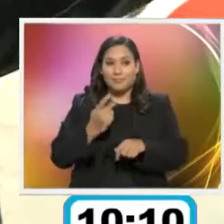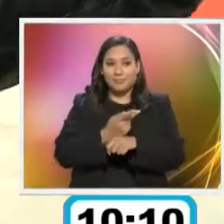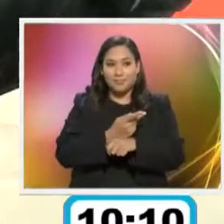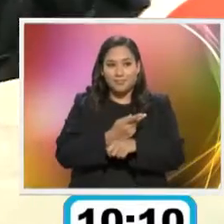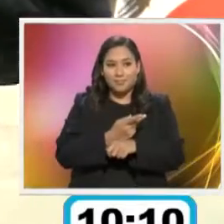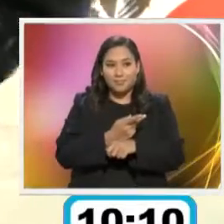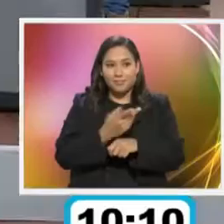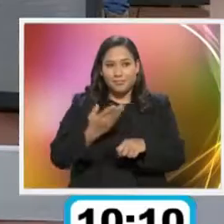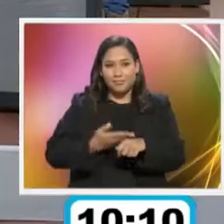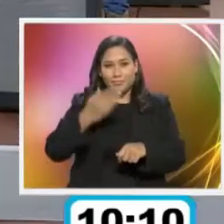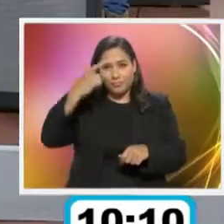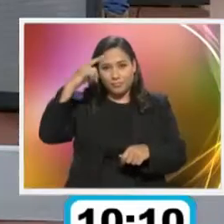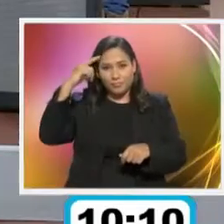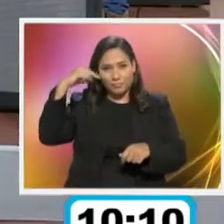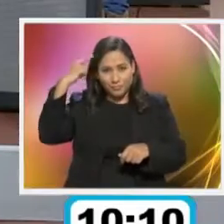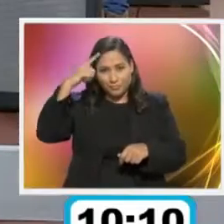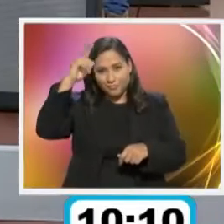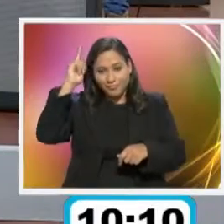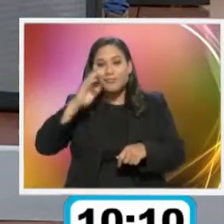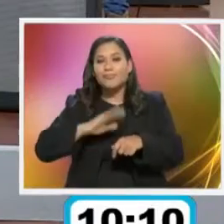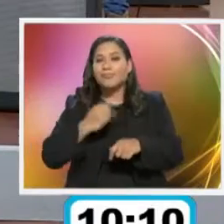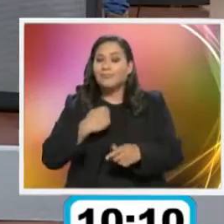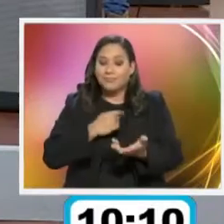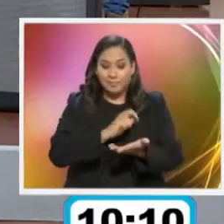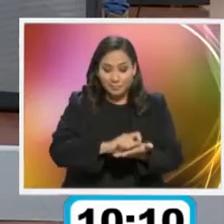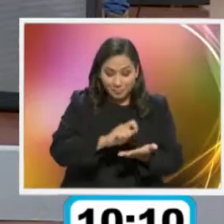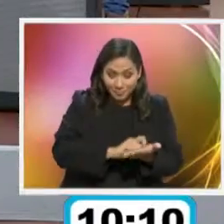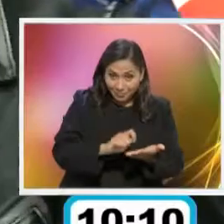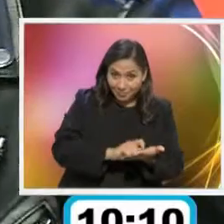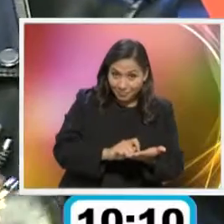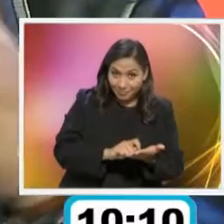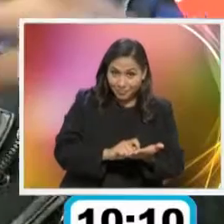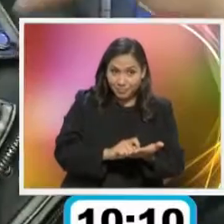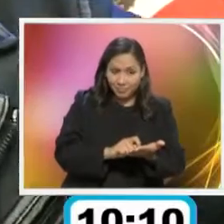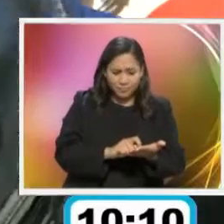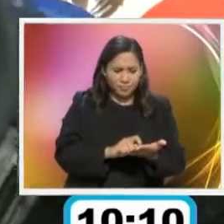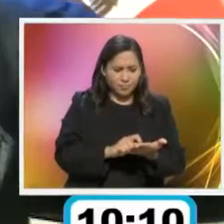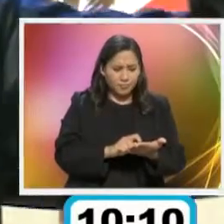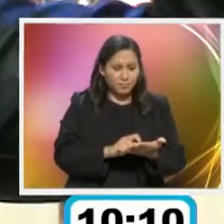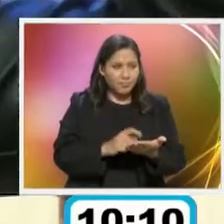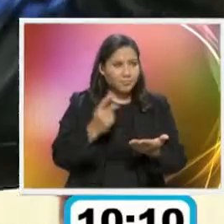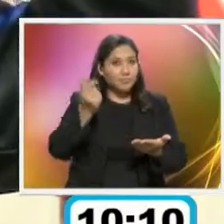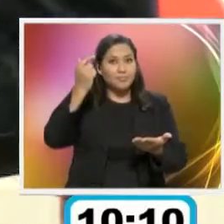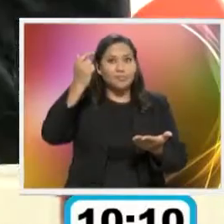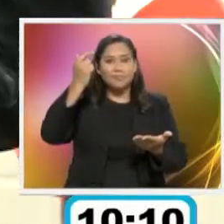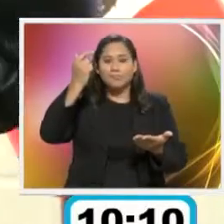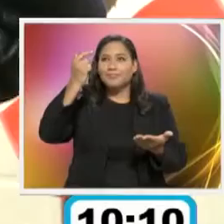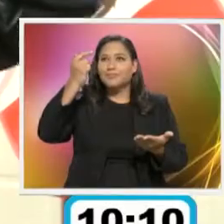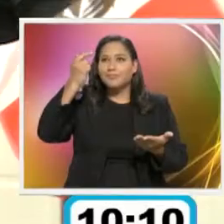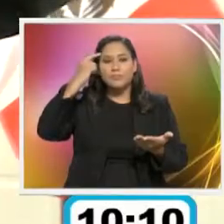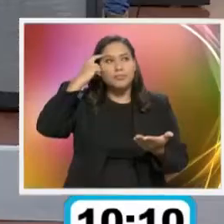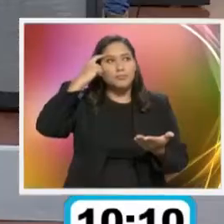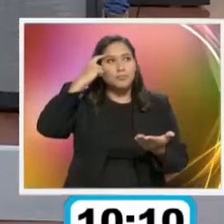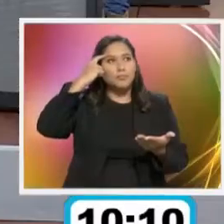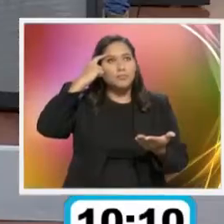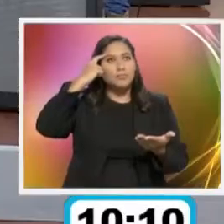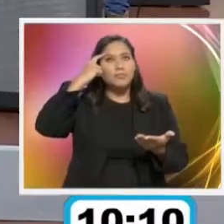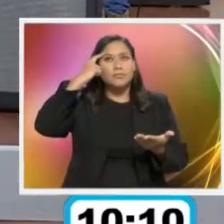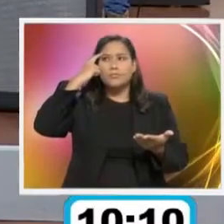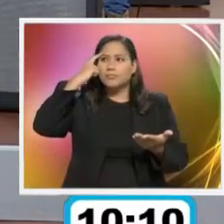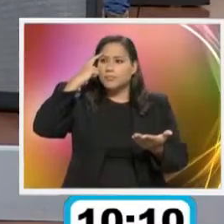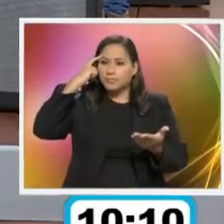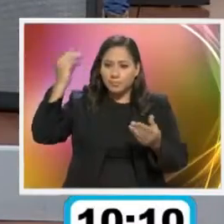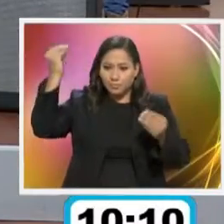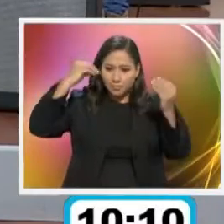algo muy loco porque estoy escribiendo y al momento de estar escribiendo de repente me llegan todas